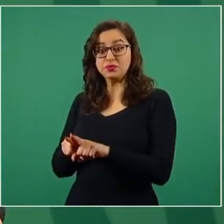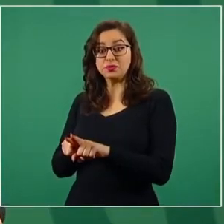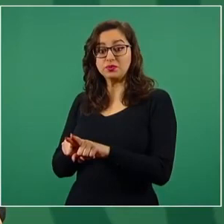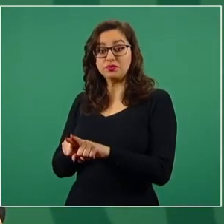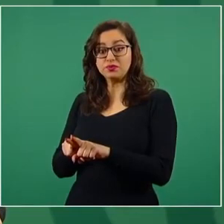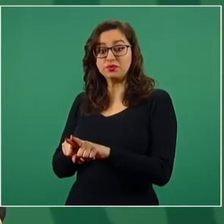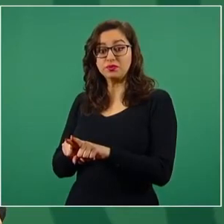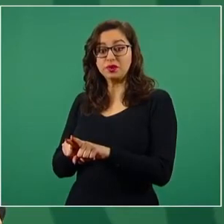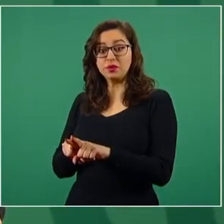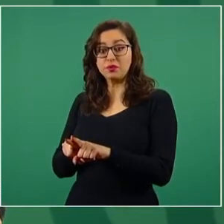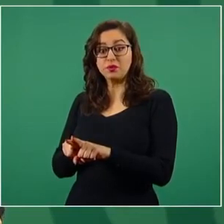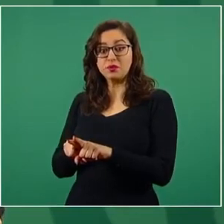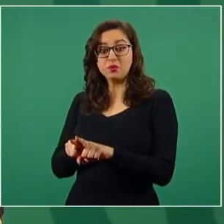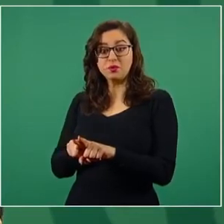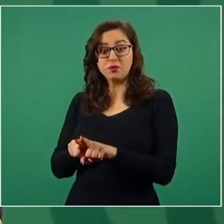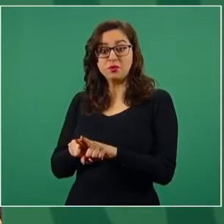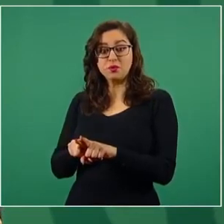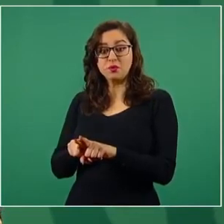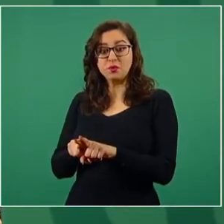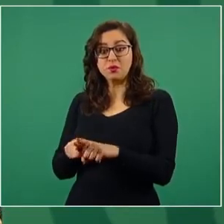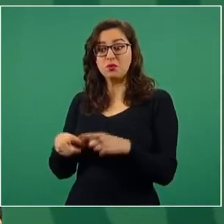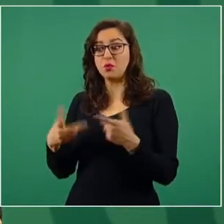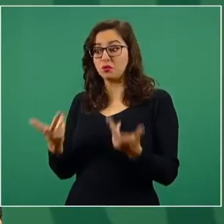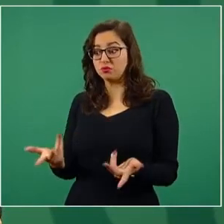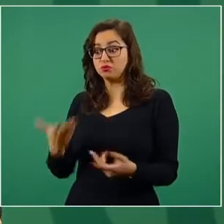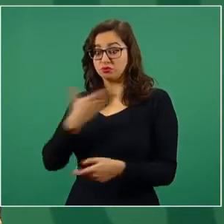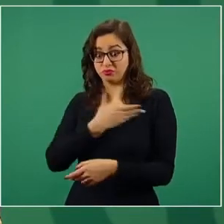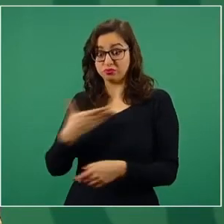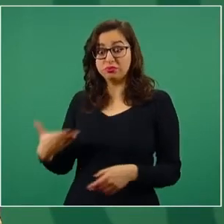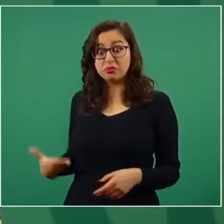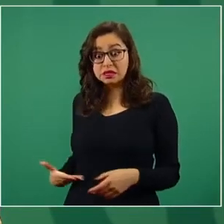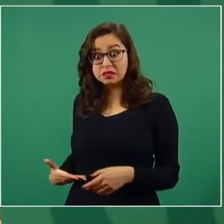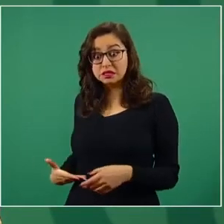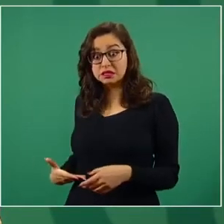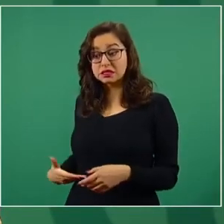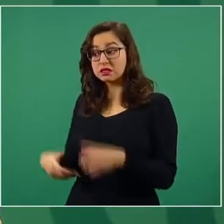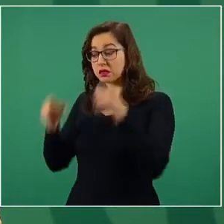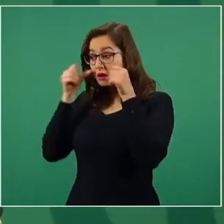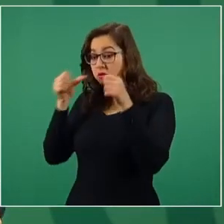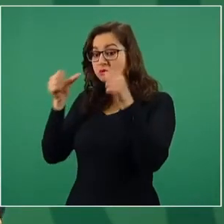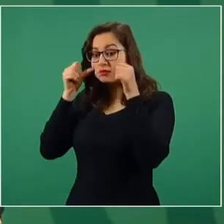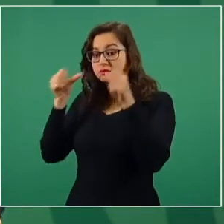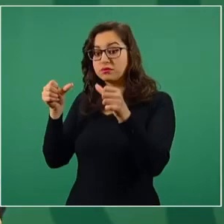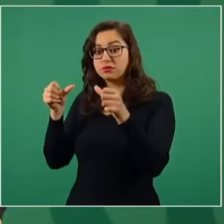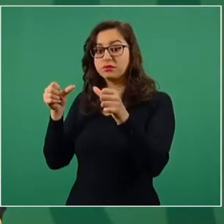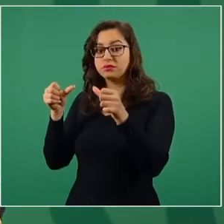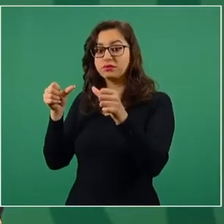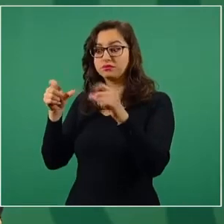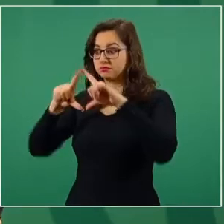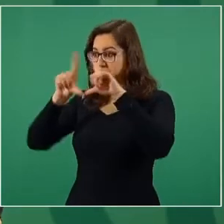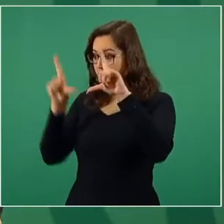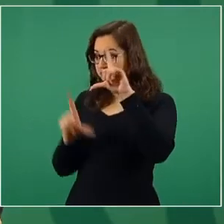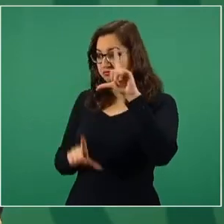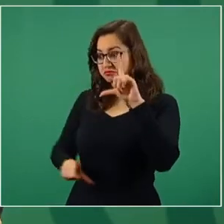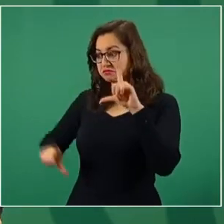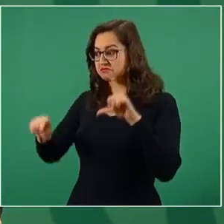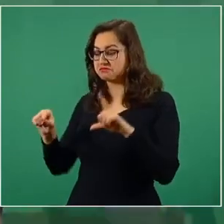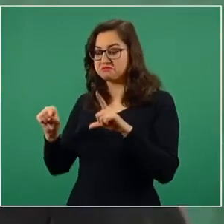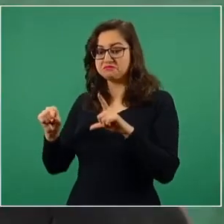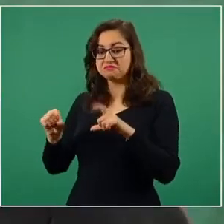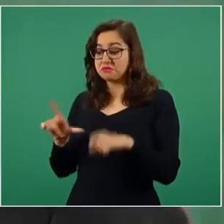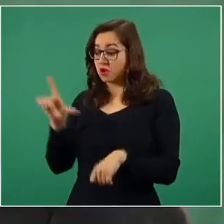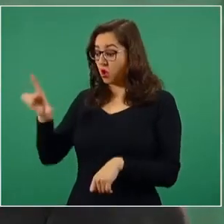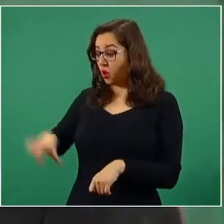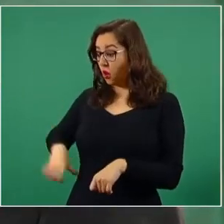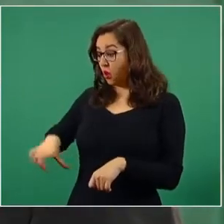se atendiera por el presidente en el caso de lo nacional